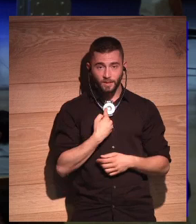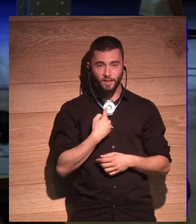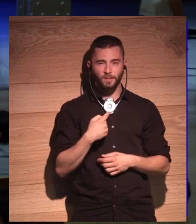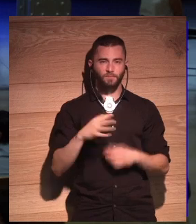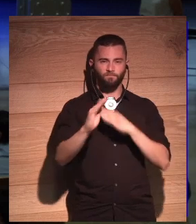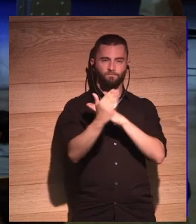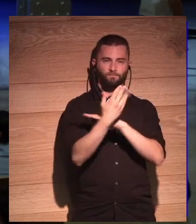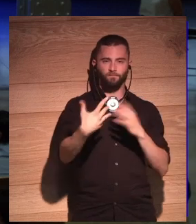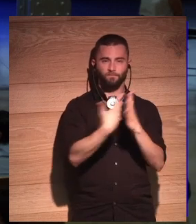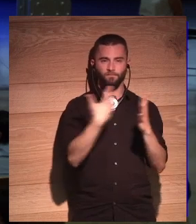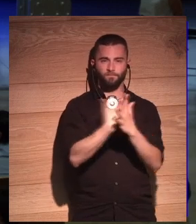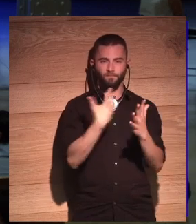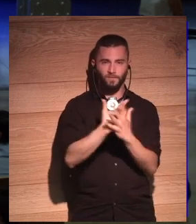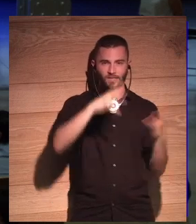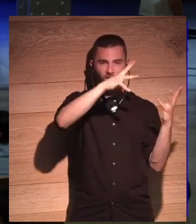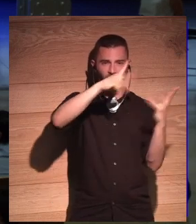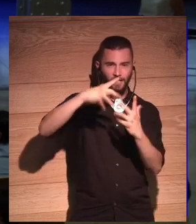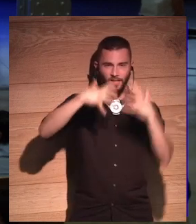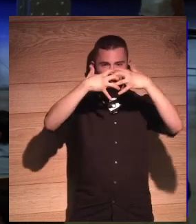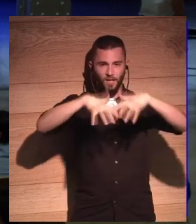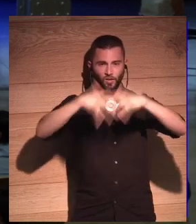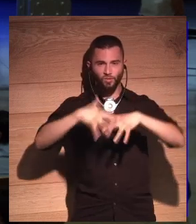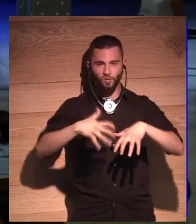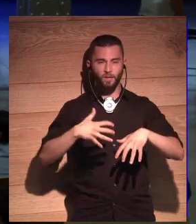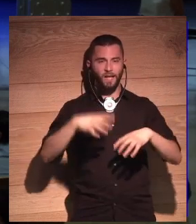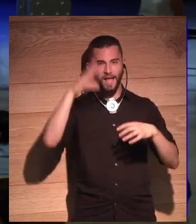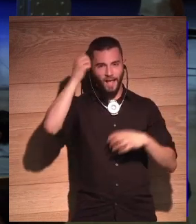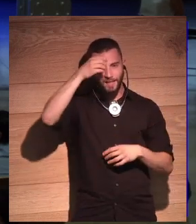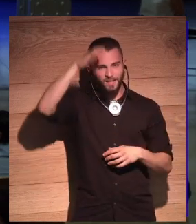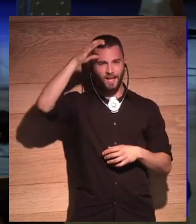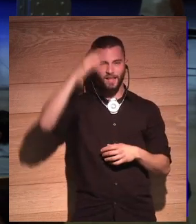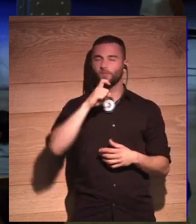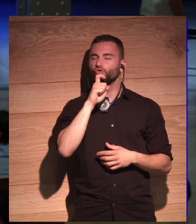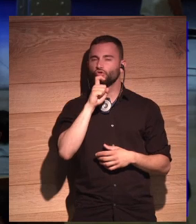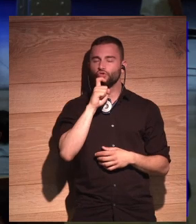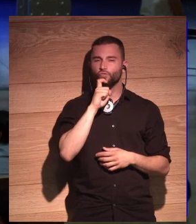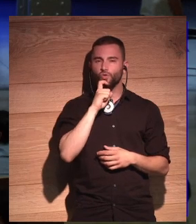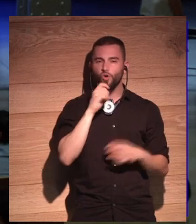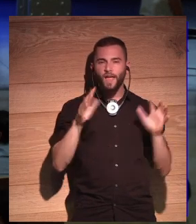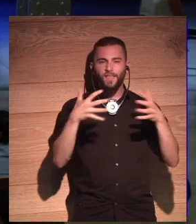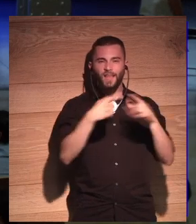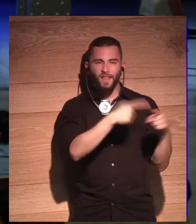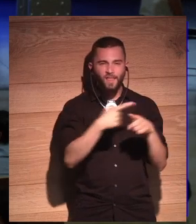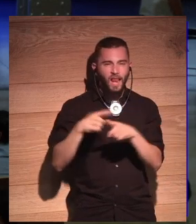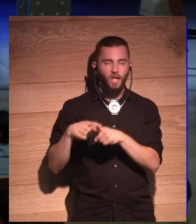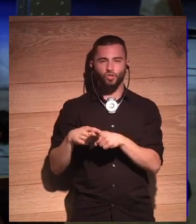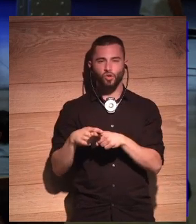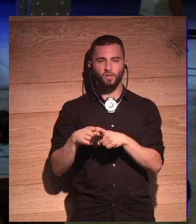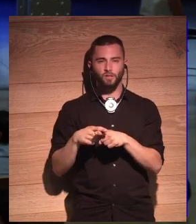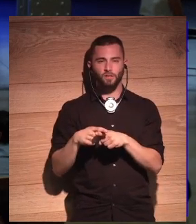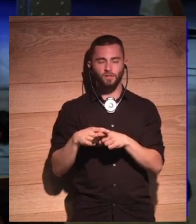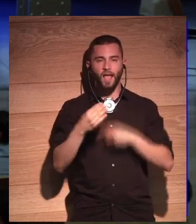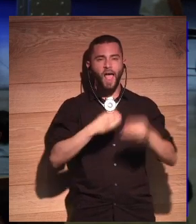poquito en qué tipo de algoritmia en inteligencia artificial, cómo esas cosas del Internet de las cosas habéis aplicado o